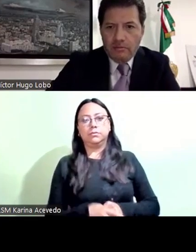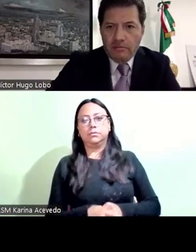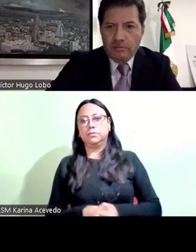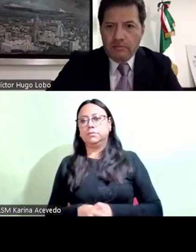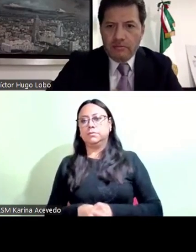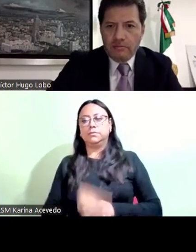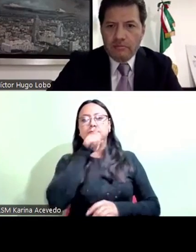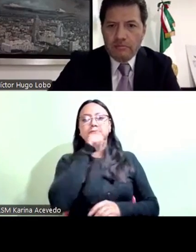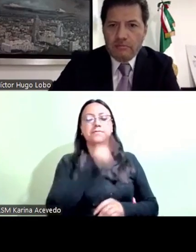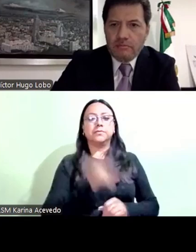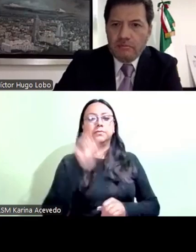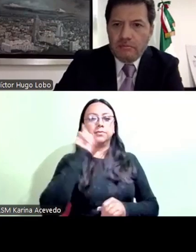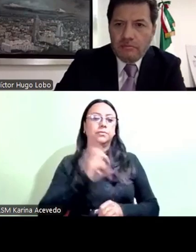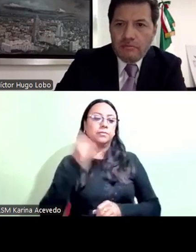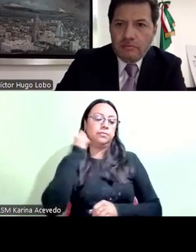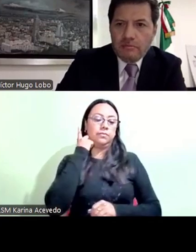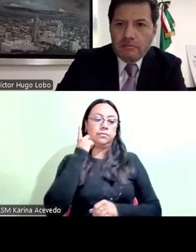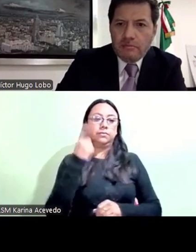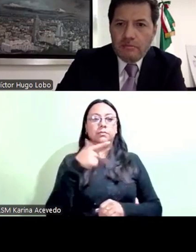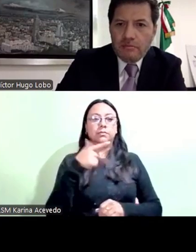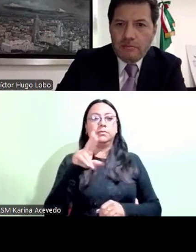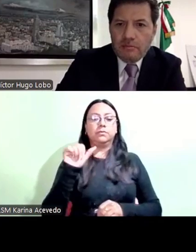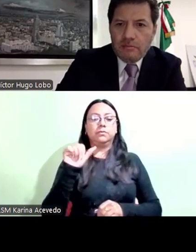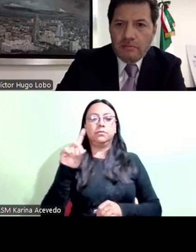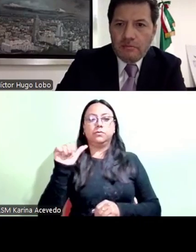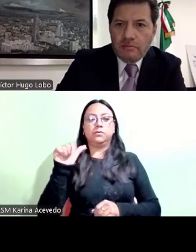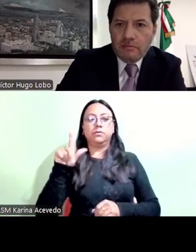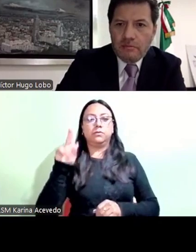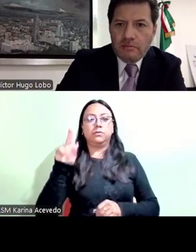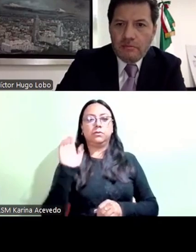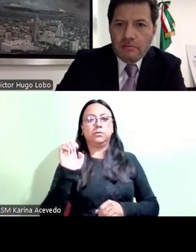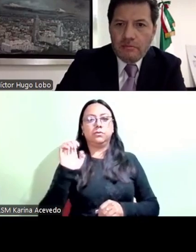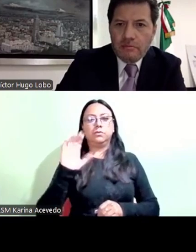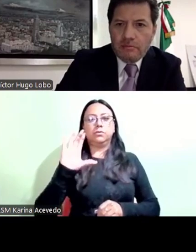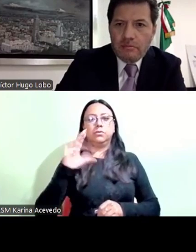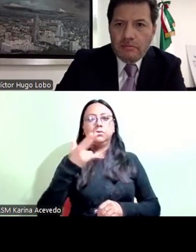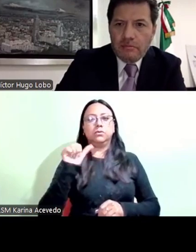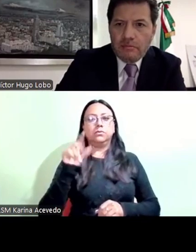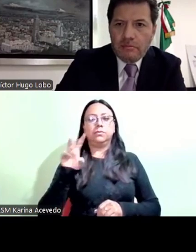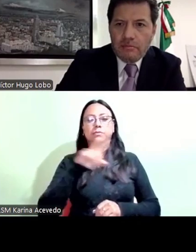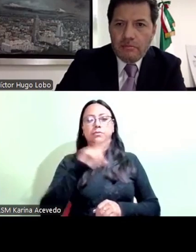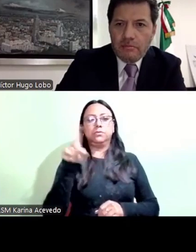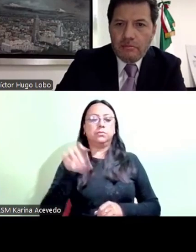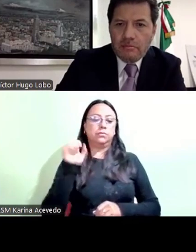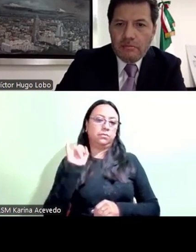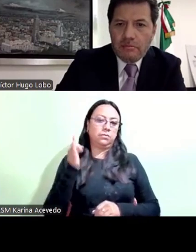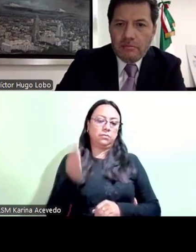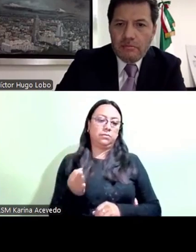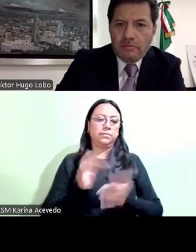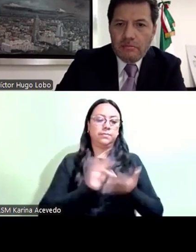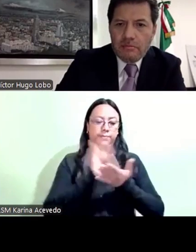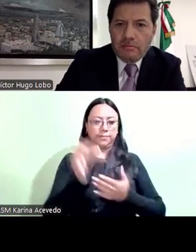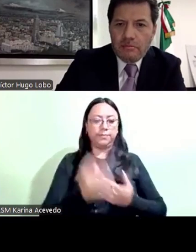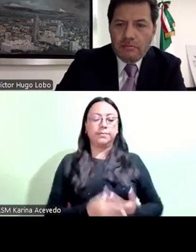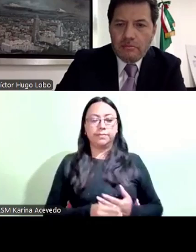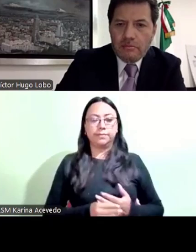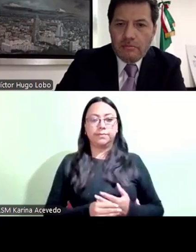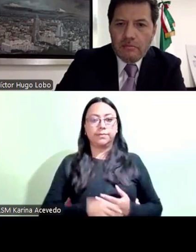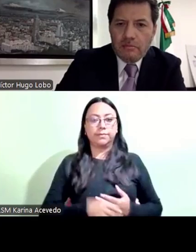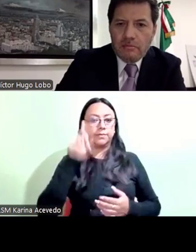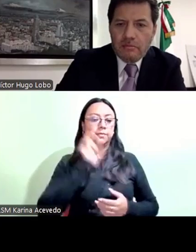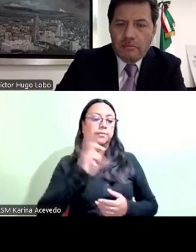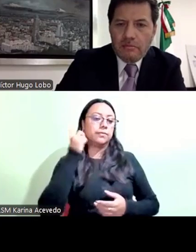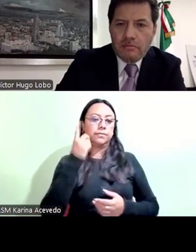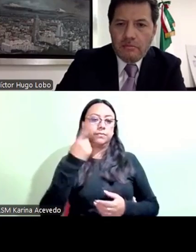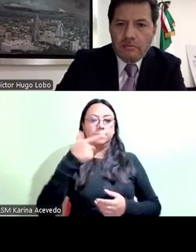Diputada María Guadalupe Chávez Contreras. Guadalupe Chávez, a favor. Gracias, diputada. Diputada María